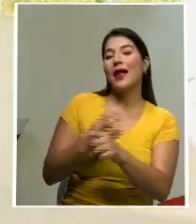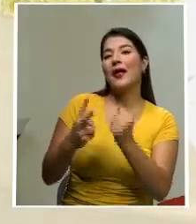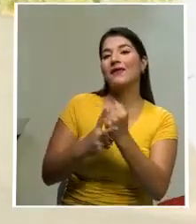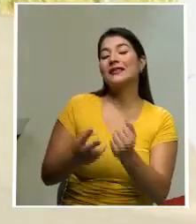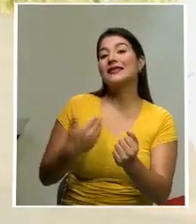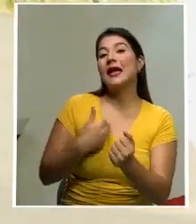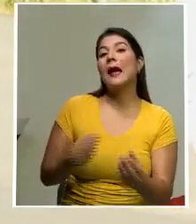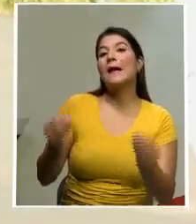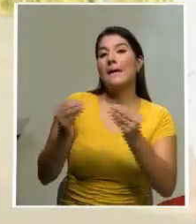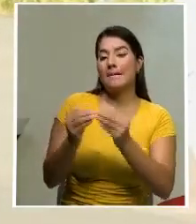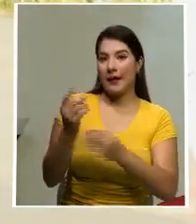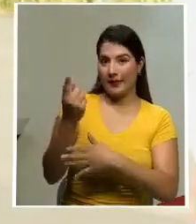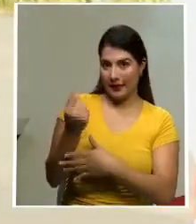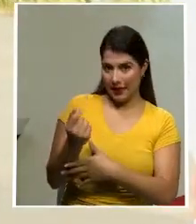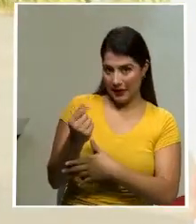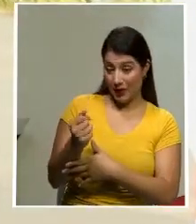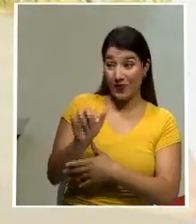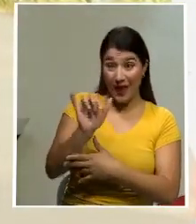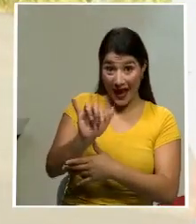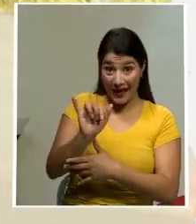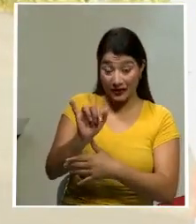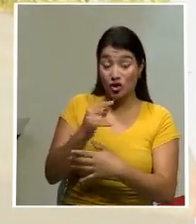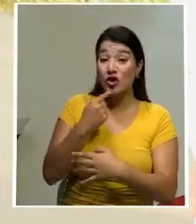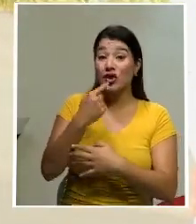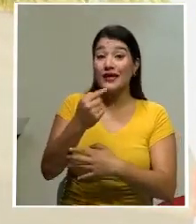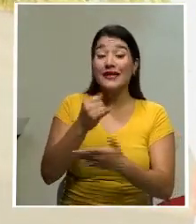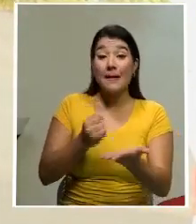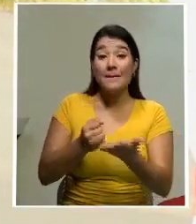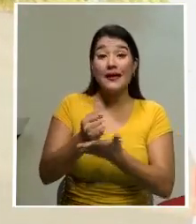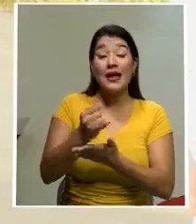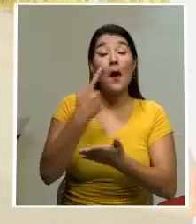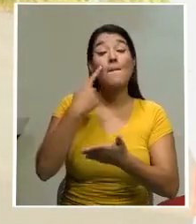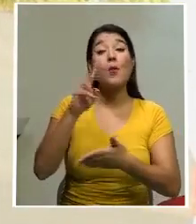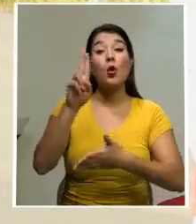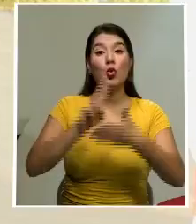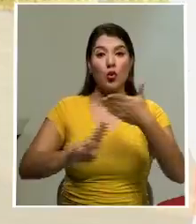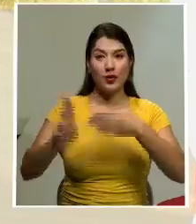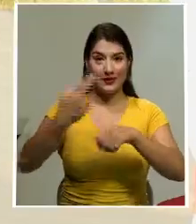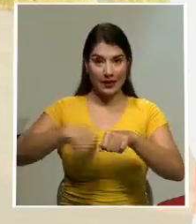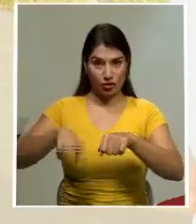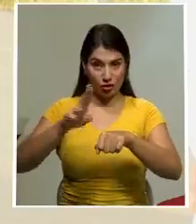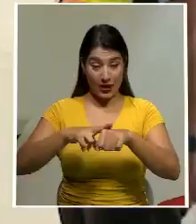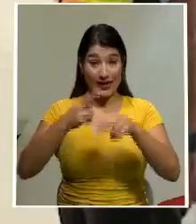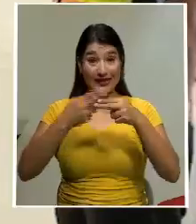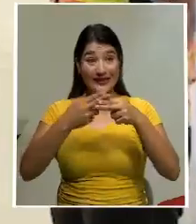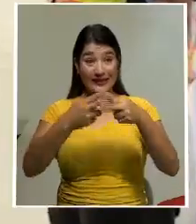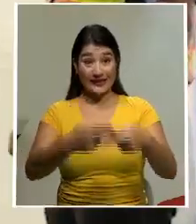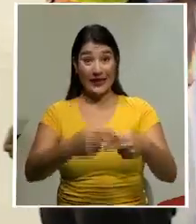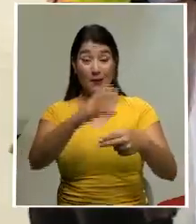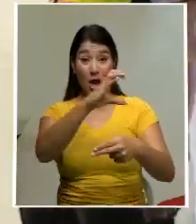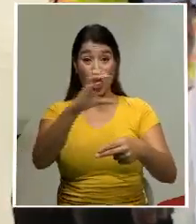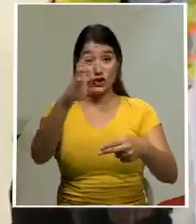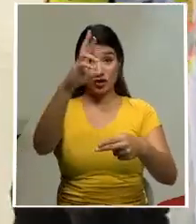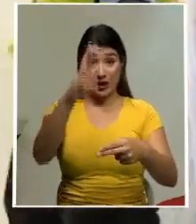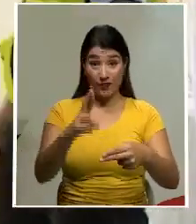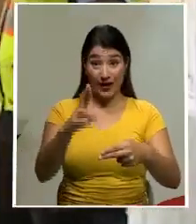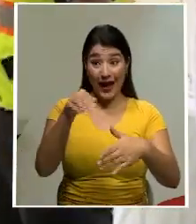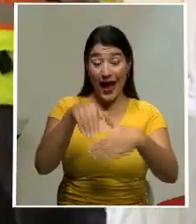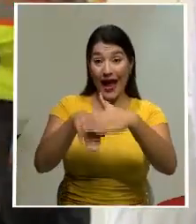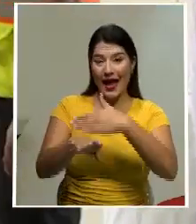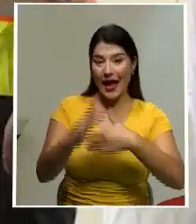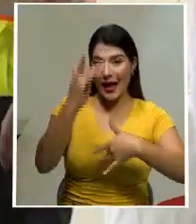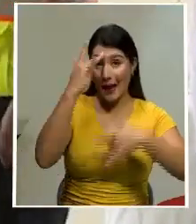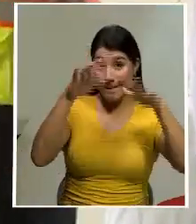principales conclusiones que se desprenden del estudio de la Universidad Nacional denominado Costa Rica entre la pandemia y la